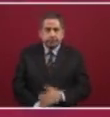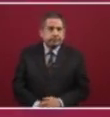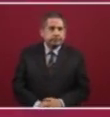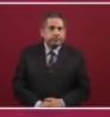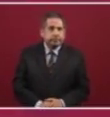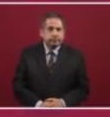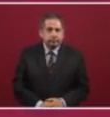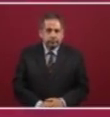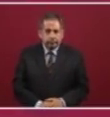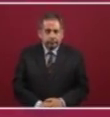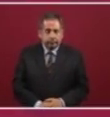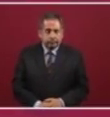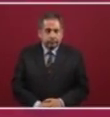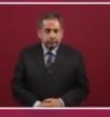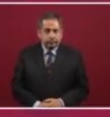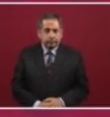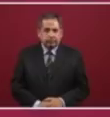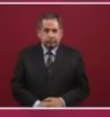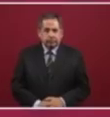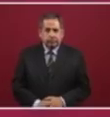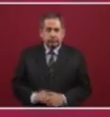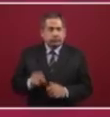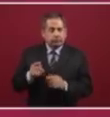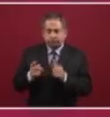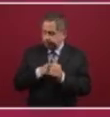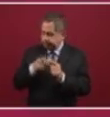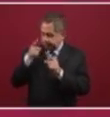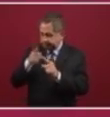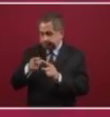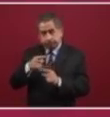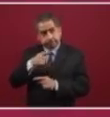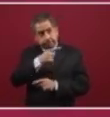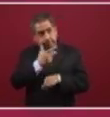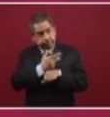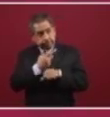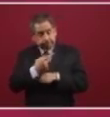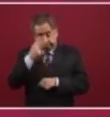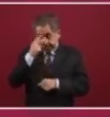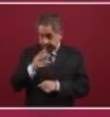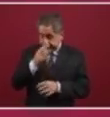vamos a que se cumpla con los acuerdos que se